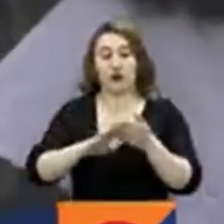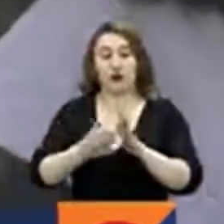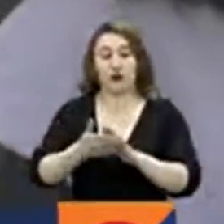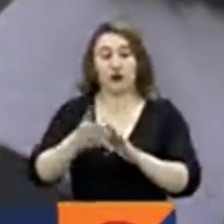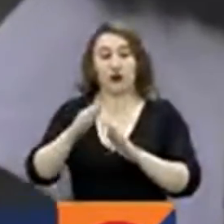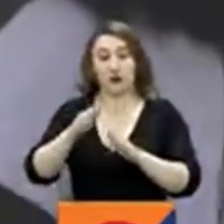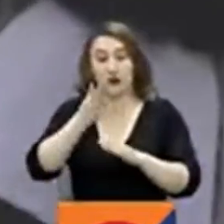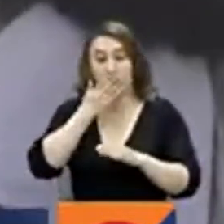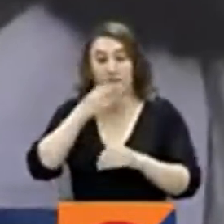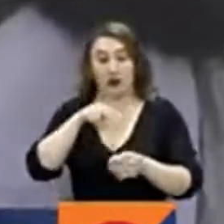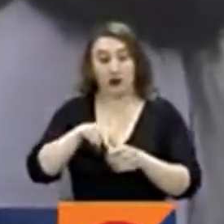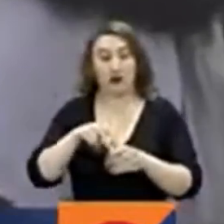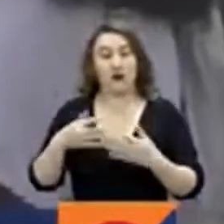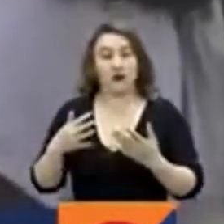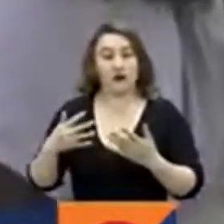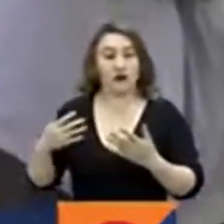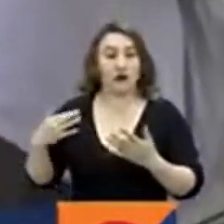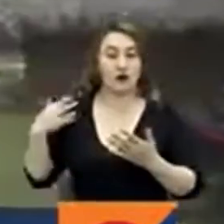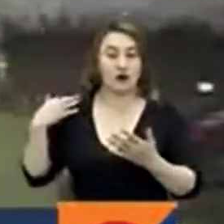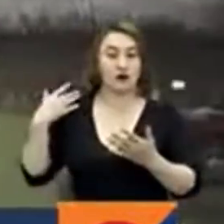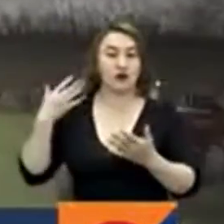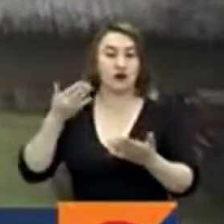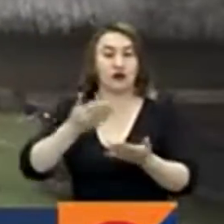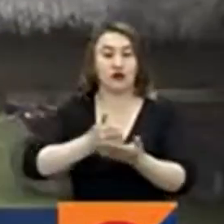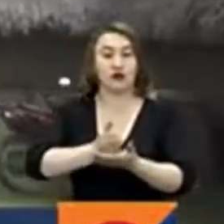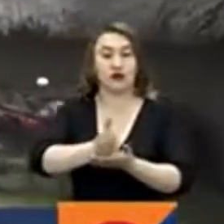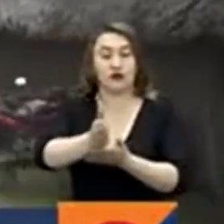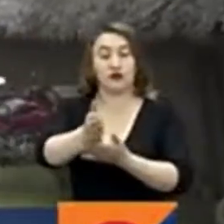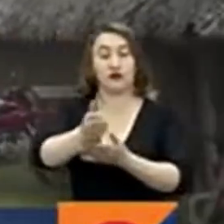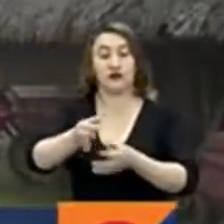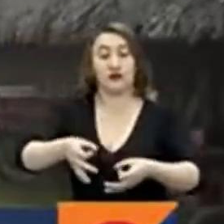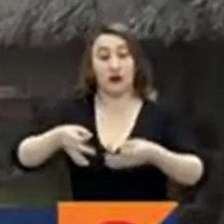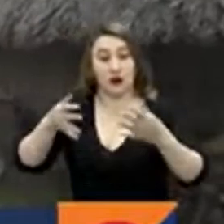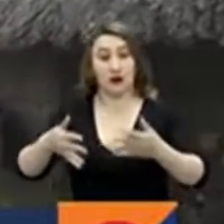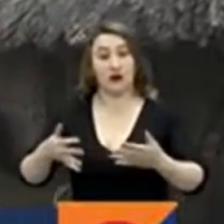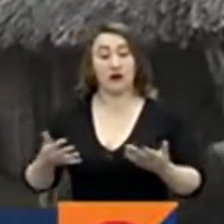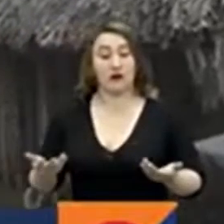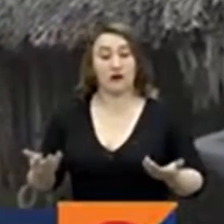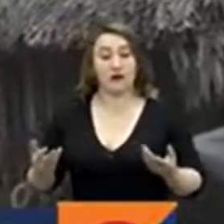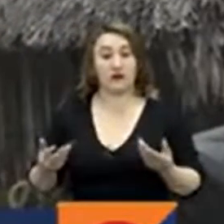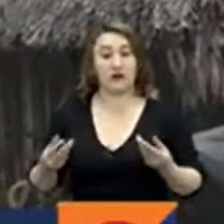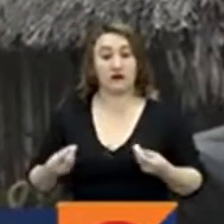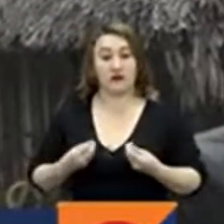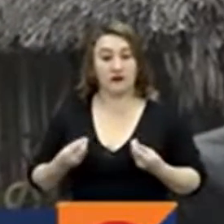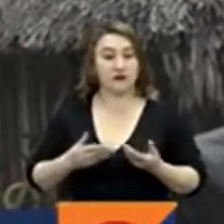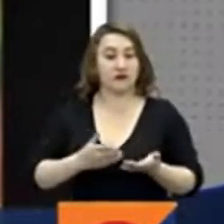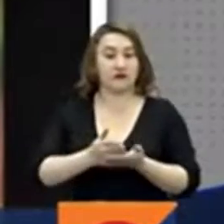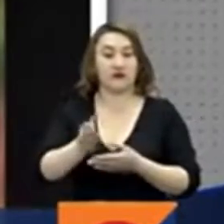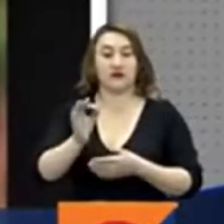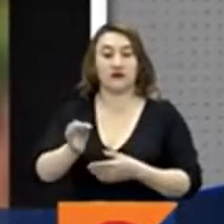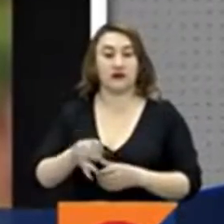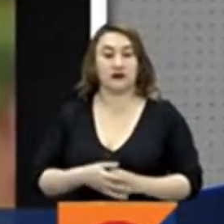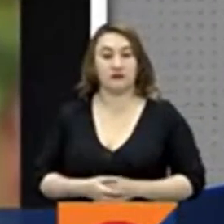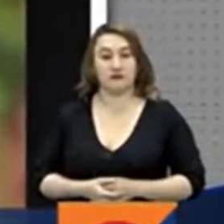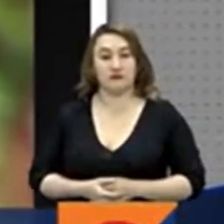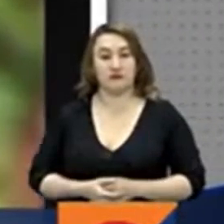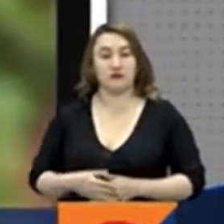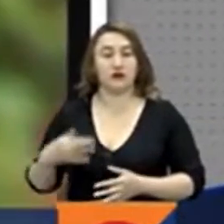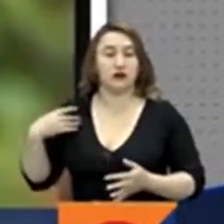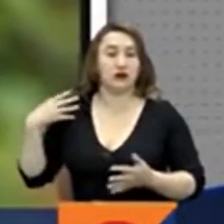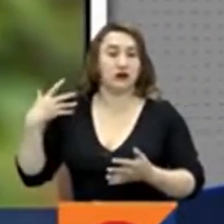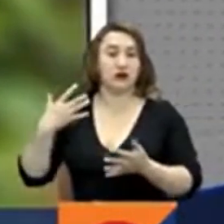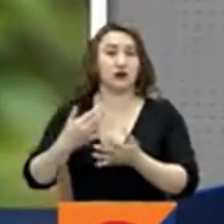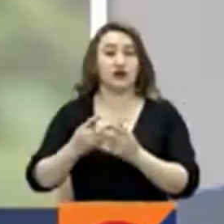los que le dan la trascendencia y la seguridad de existir siempre. En su trayectoria se destaca que ha